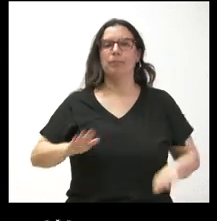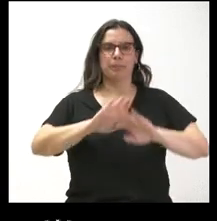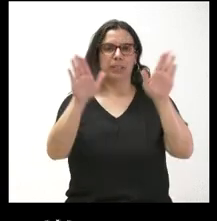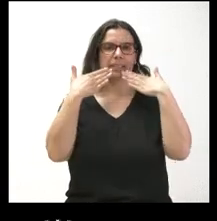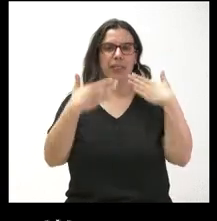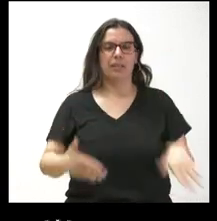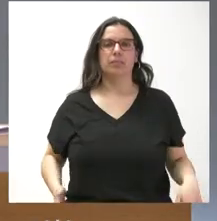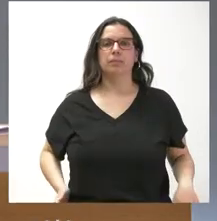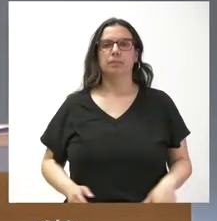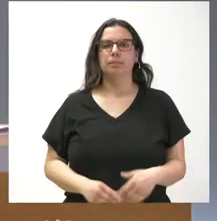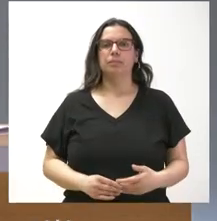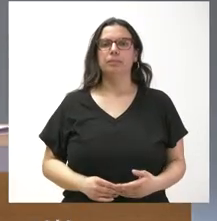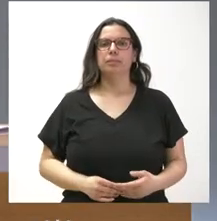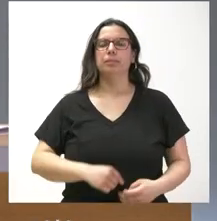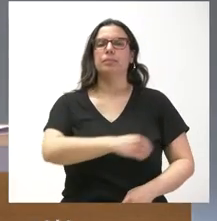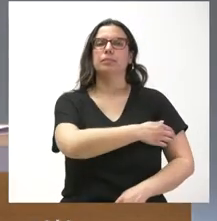Gracias.